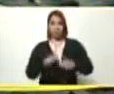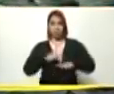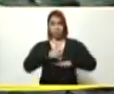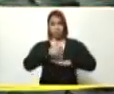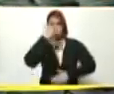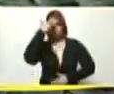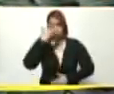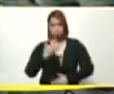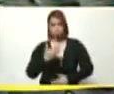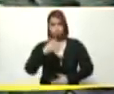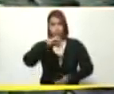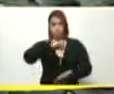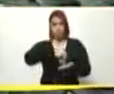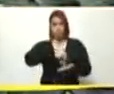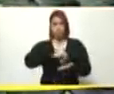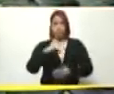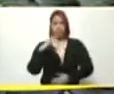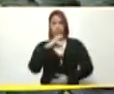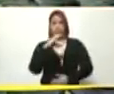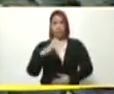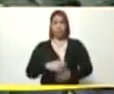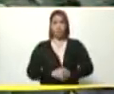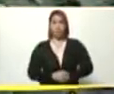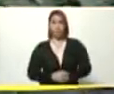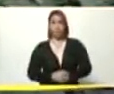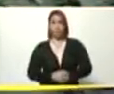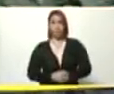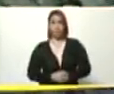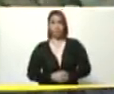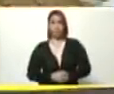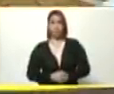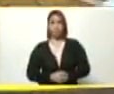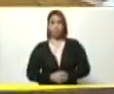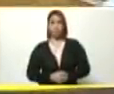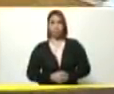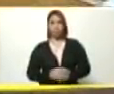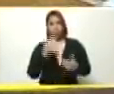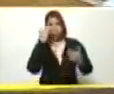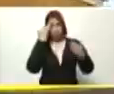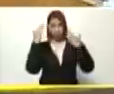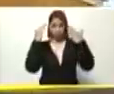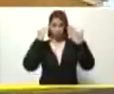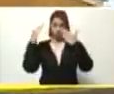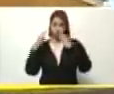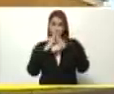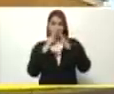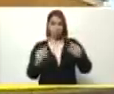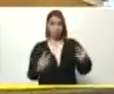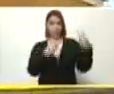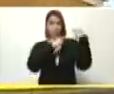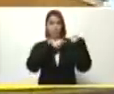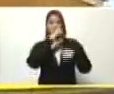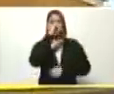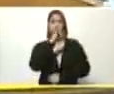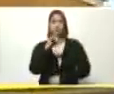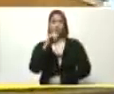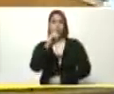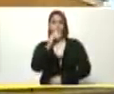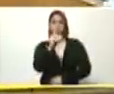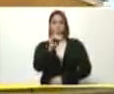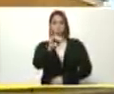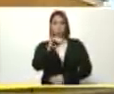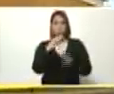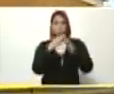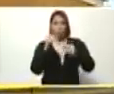región capital, presente. Bueno, mis saludos a todos los jefes de toda la SODI, a todo